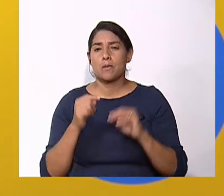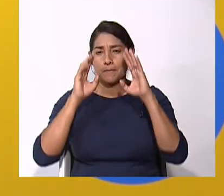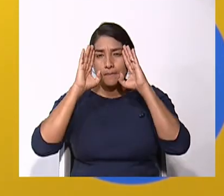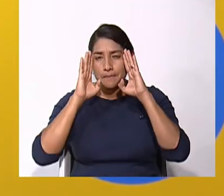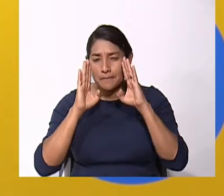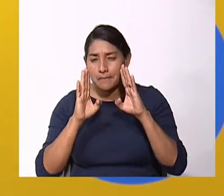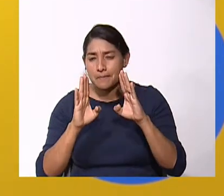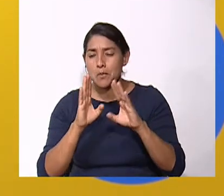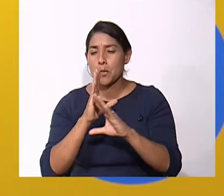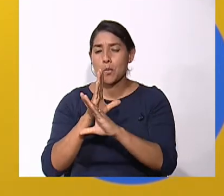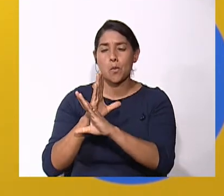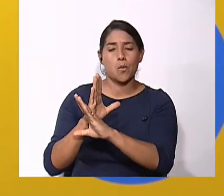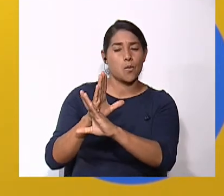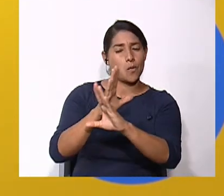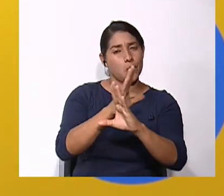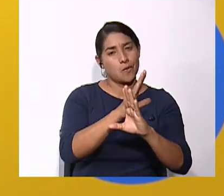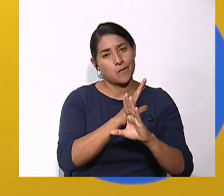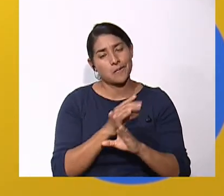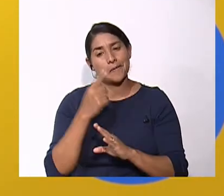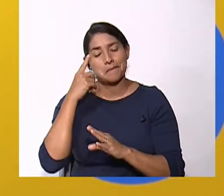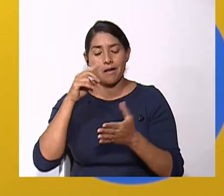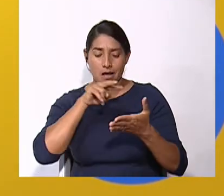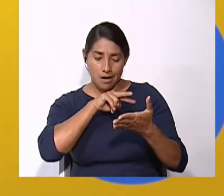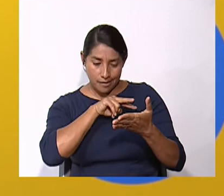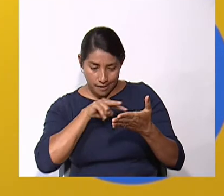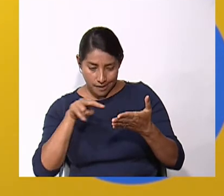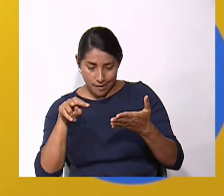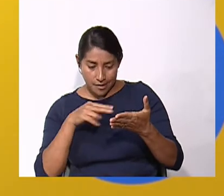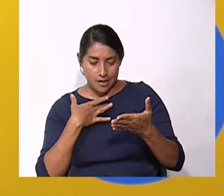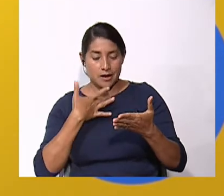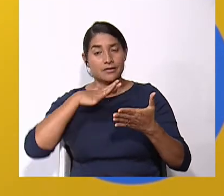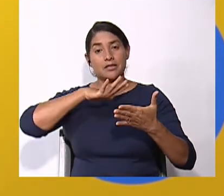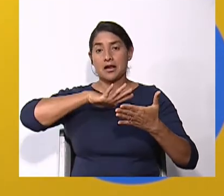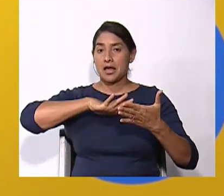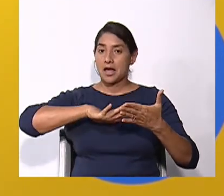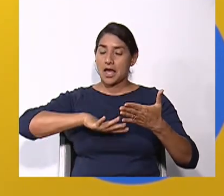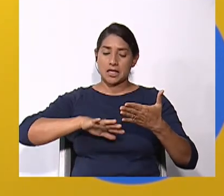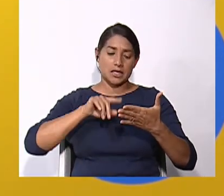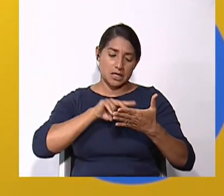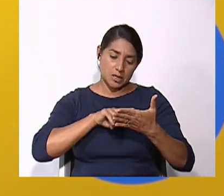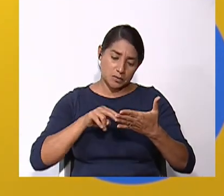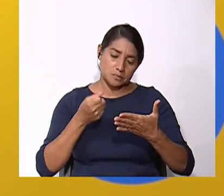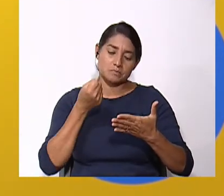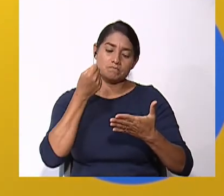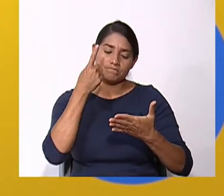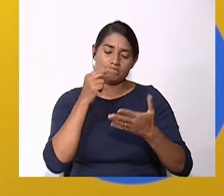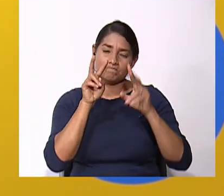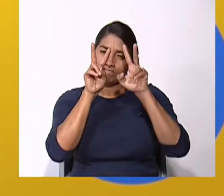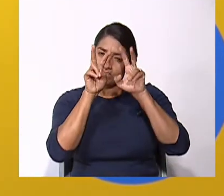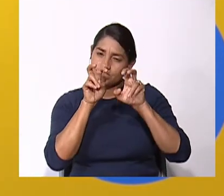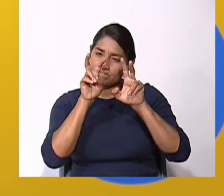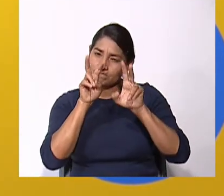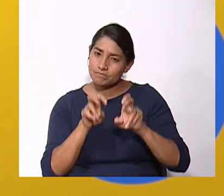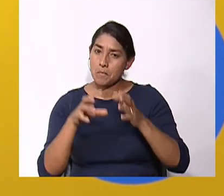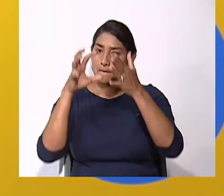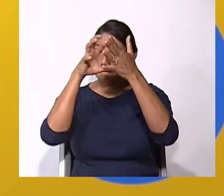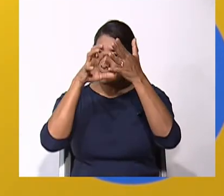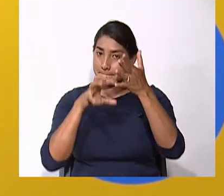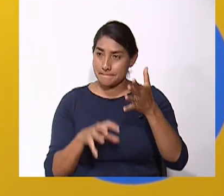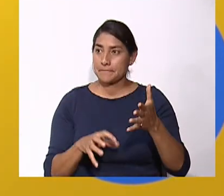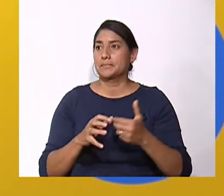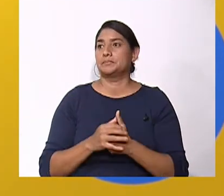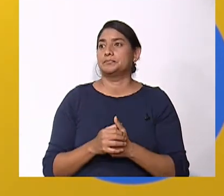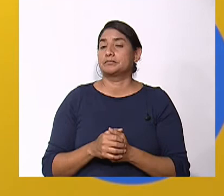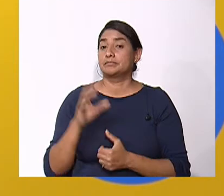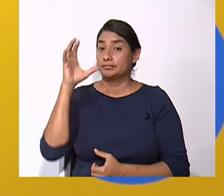tener cuidado para leer con tranquilidad, para poder ir analizando el texto.